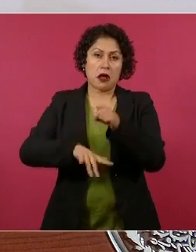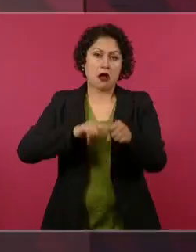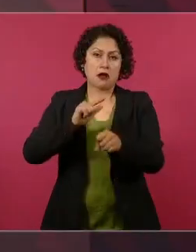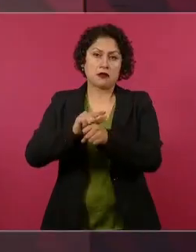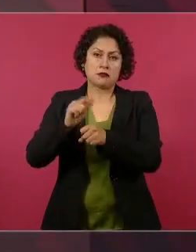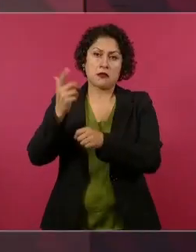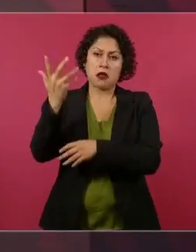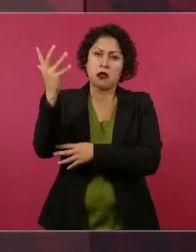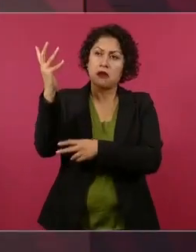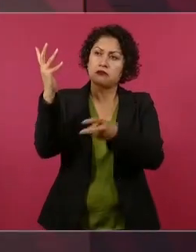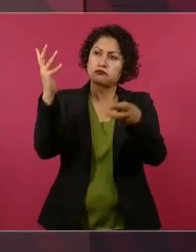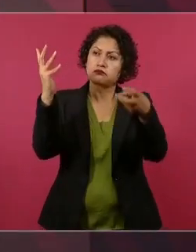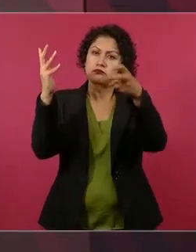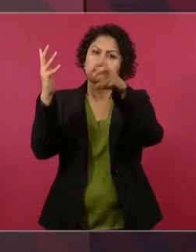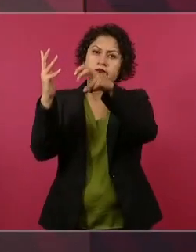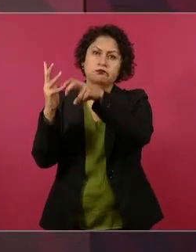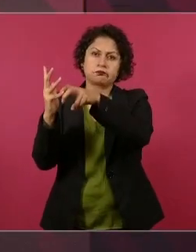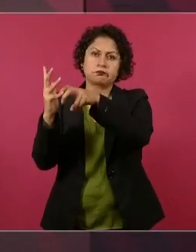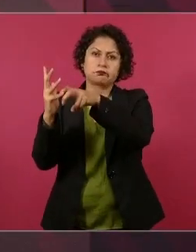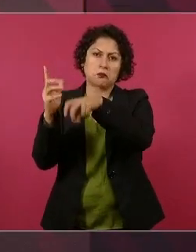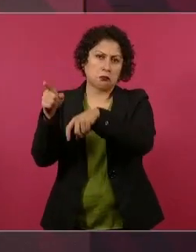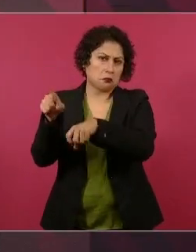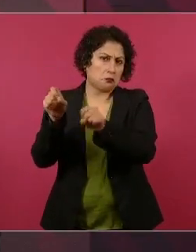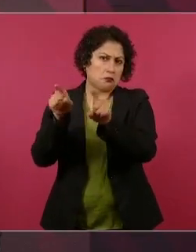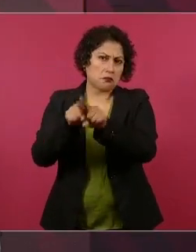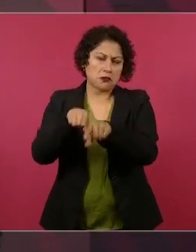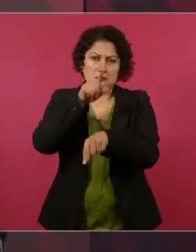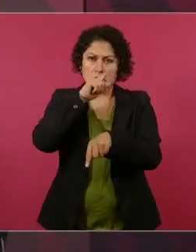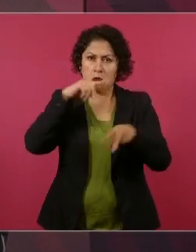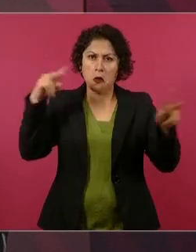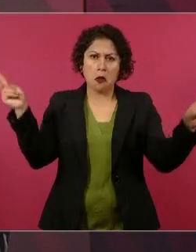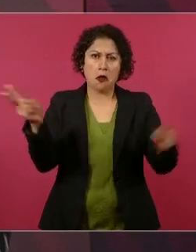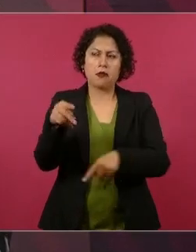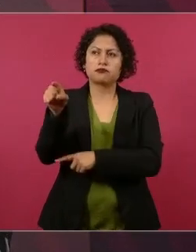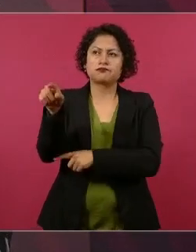posarse a los árboles. De ahí,